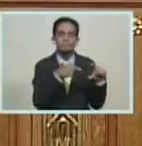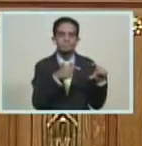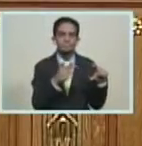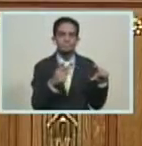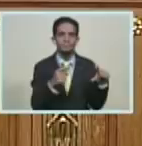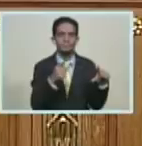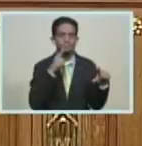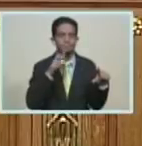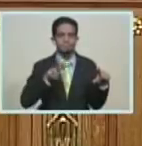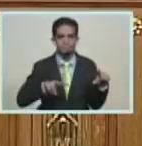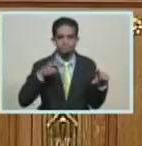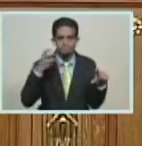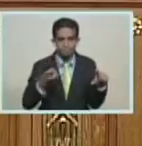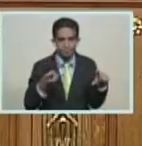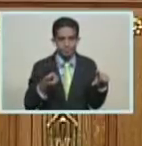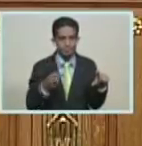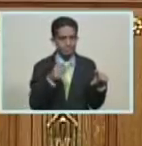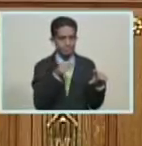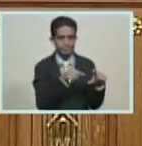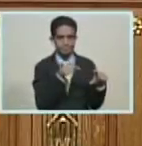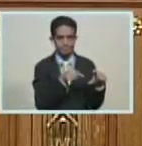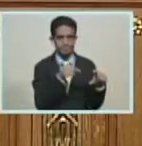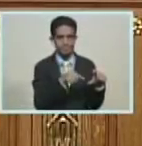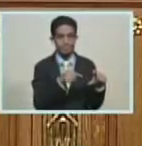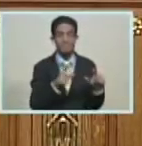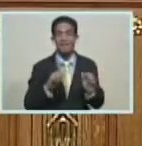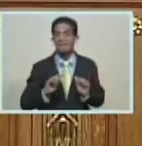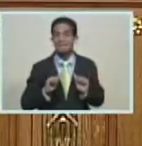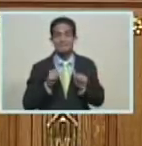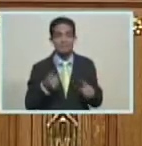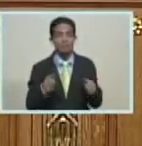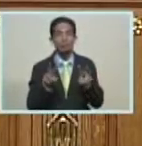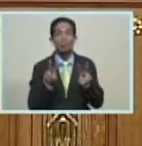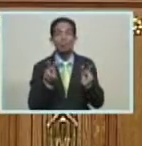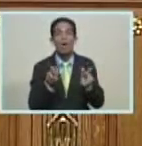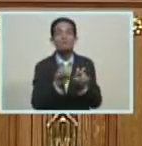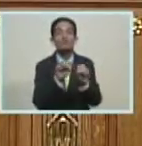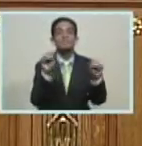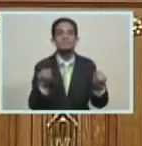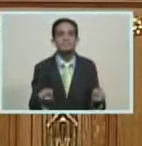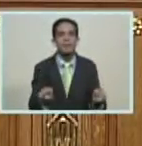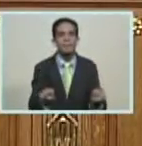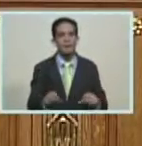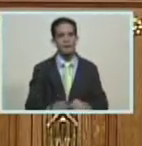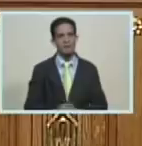la renovación de la esperanza, en el inicio de nuevos sistemas,